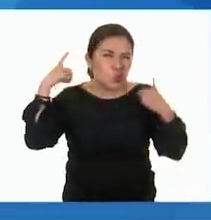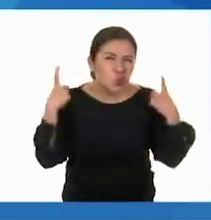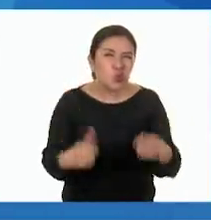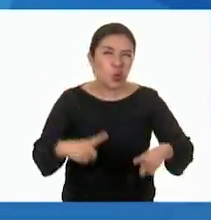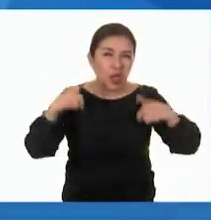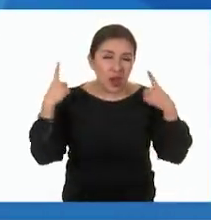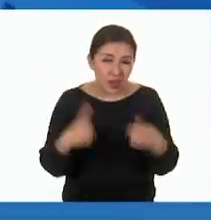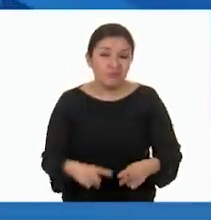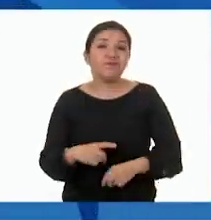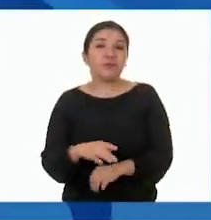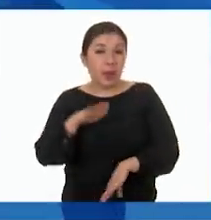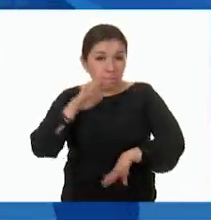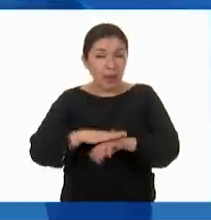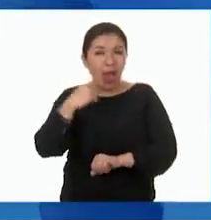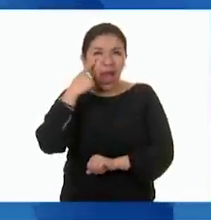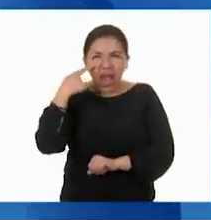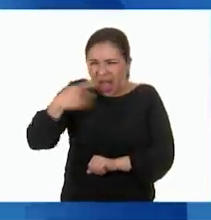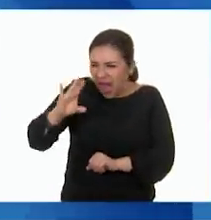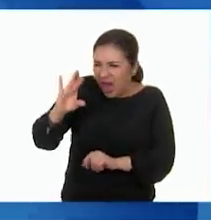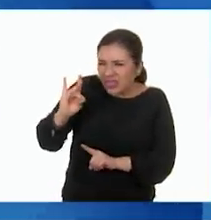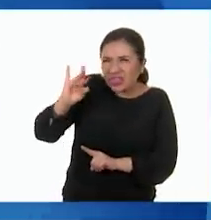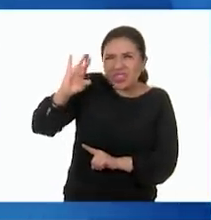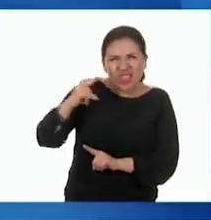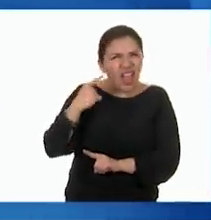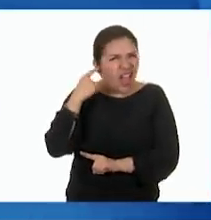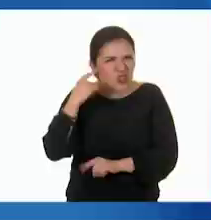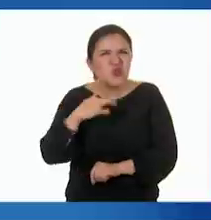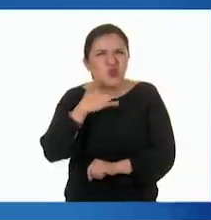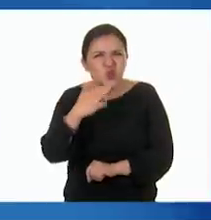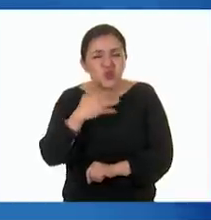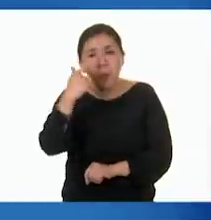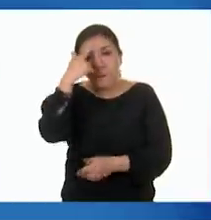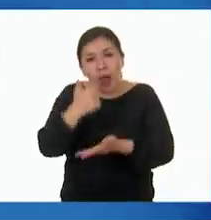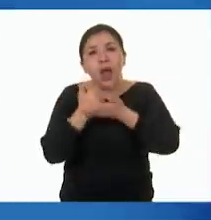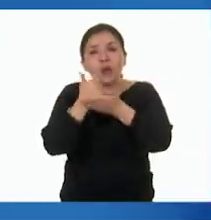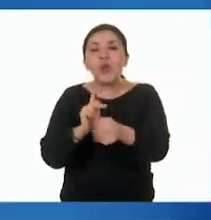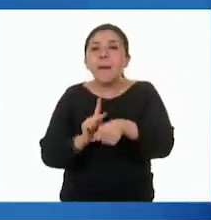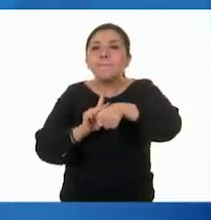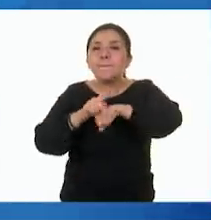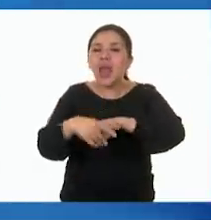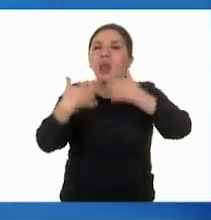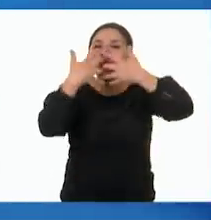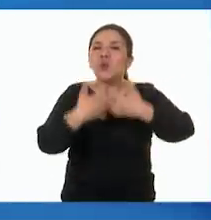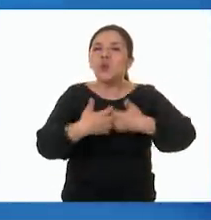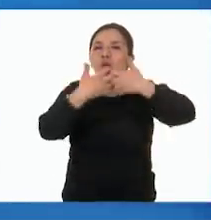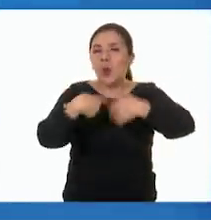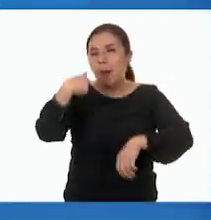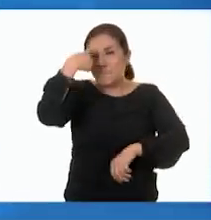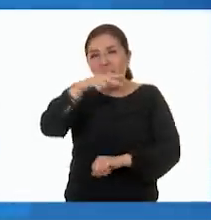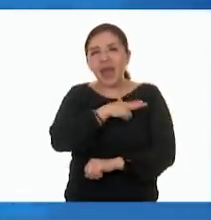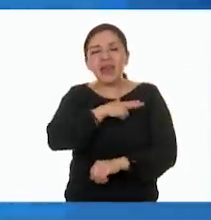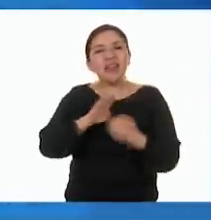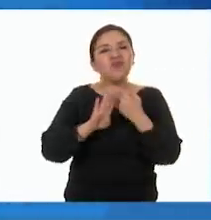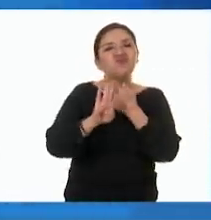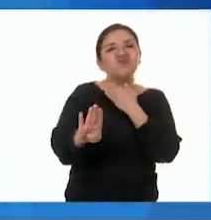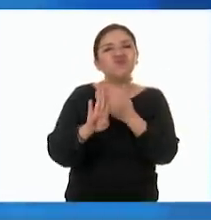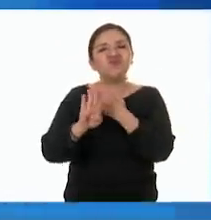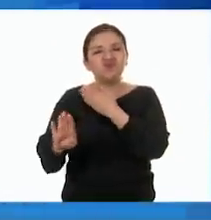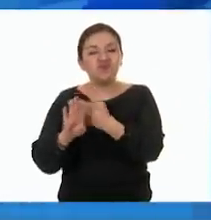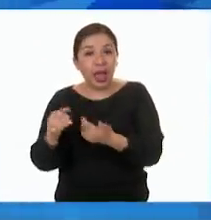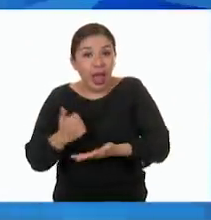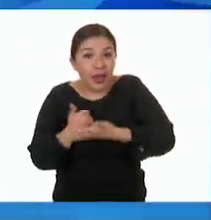oído. La particular textura de la cerilla lubrica la piel para evitar las heridas, así como las células de defensa que